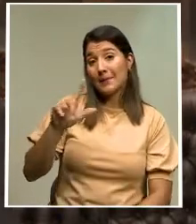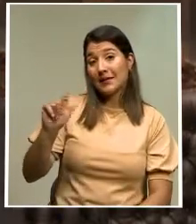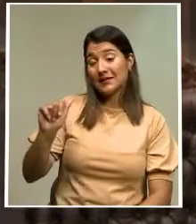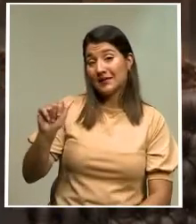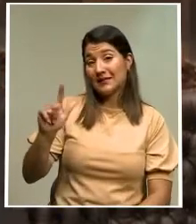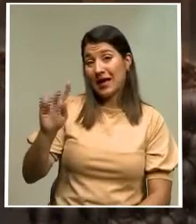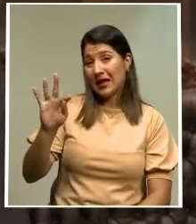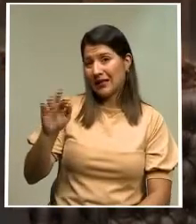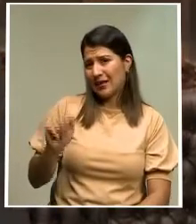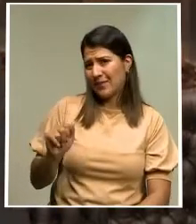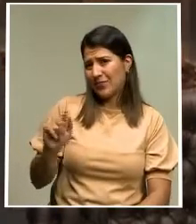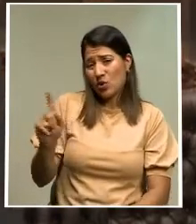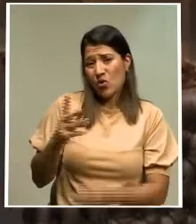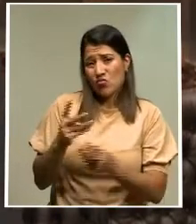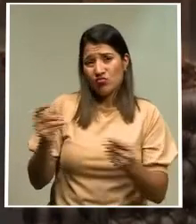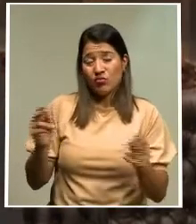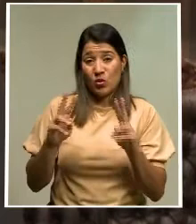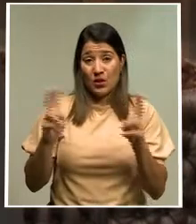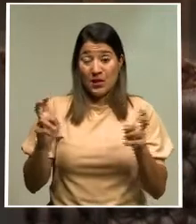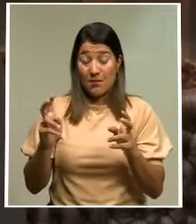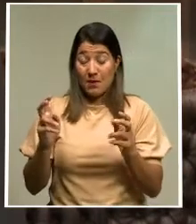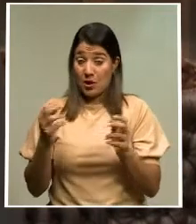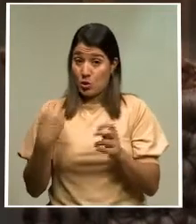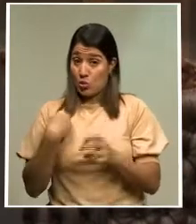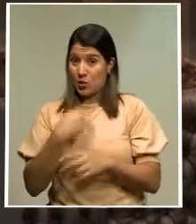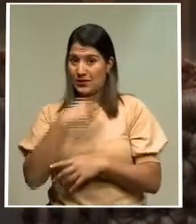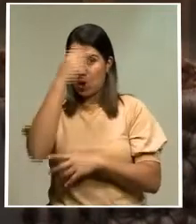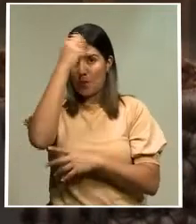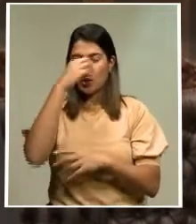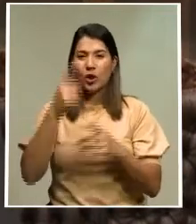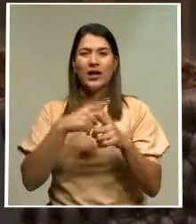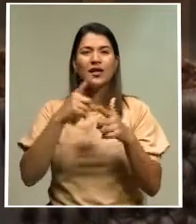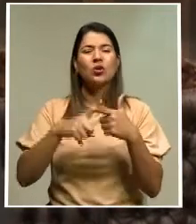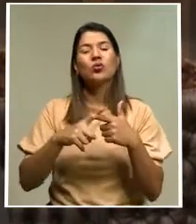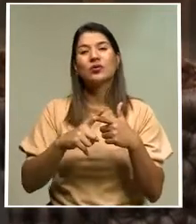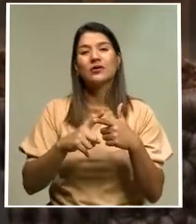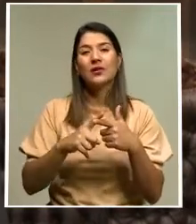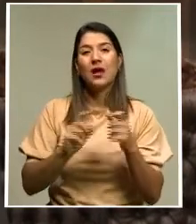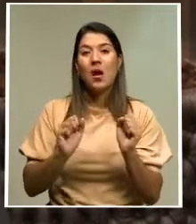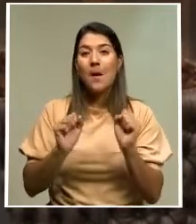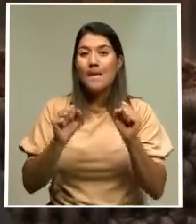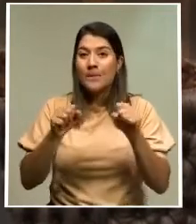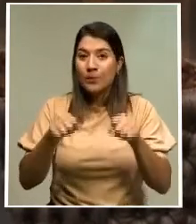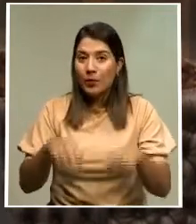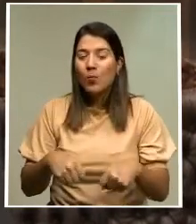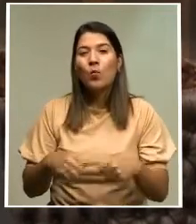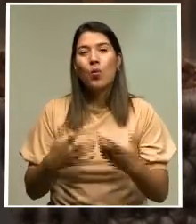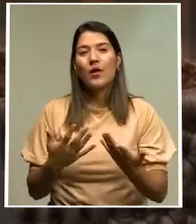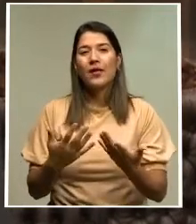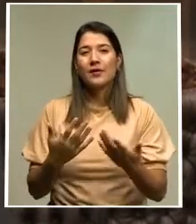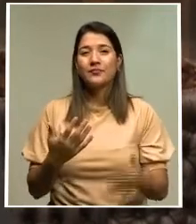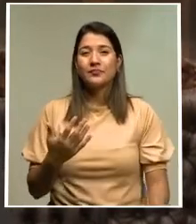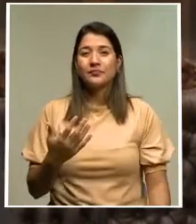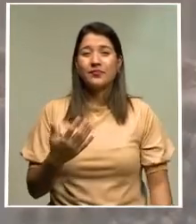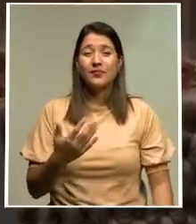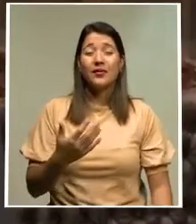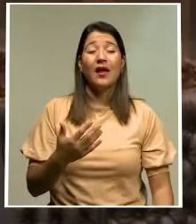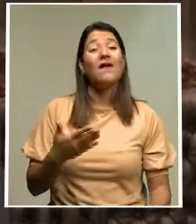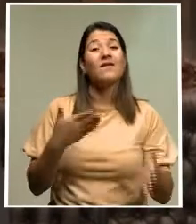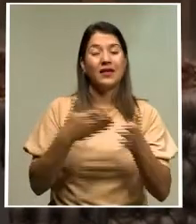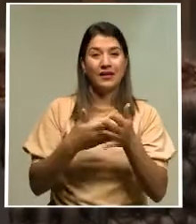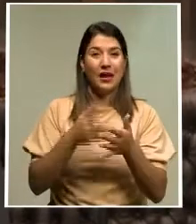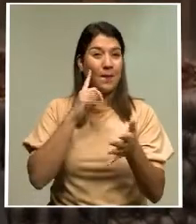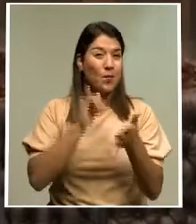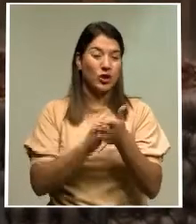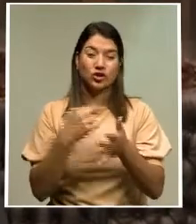tema y más bien podrían ampliar el alcance de la cláusula que se está incluyendo, por eso no las estamos apoyando. Bueno, es